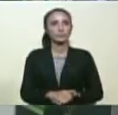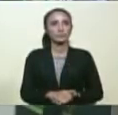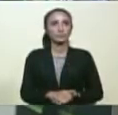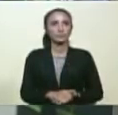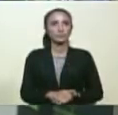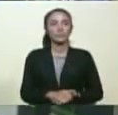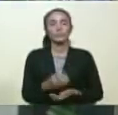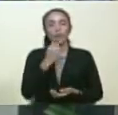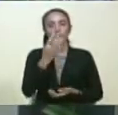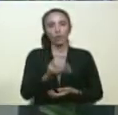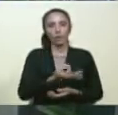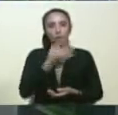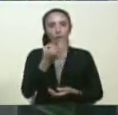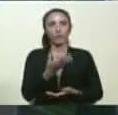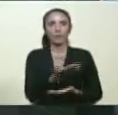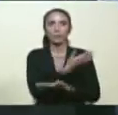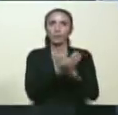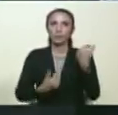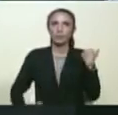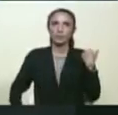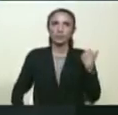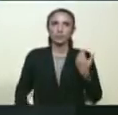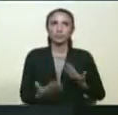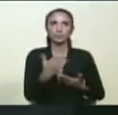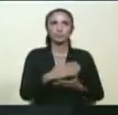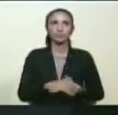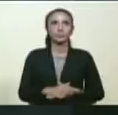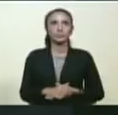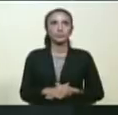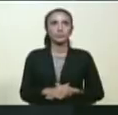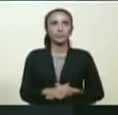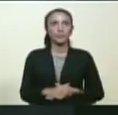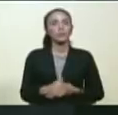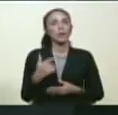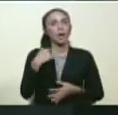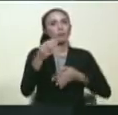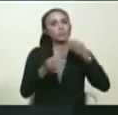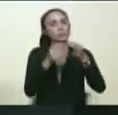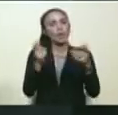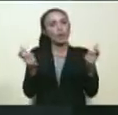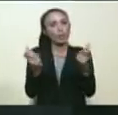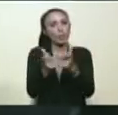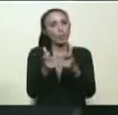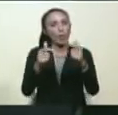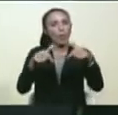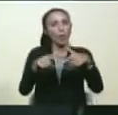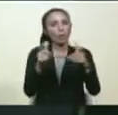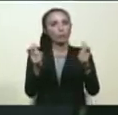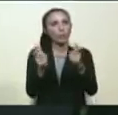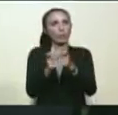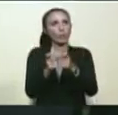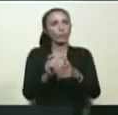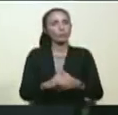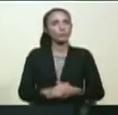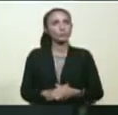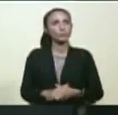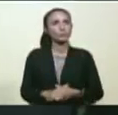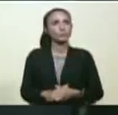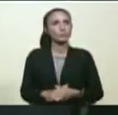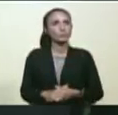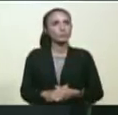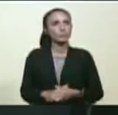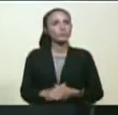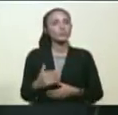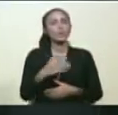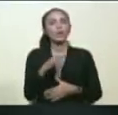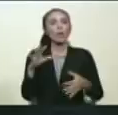Buenas tardes, presidente. Bueno, en principio consultar su opinión sobre la reunión que se tuvo hoy la alta representante de la